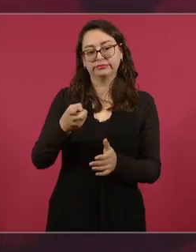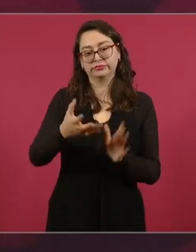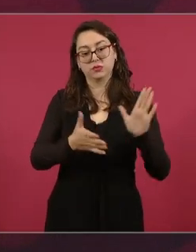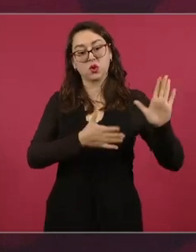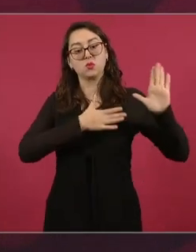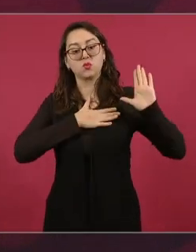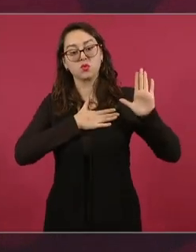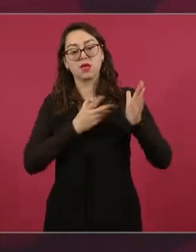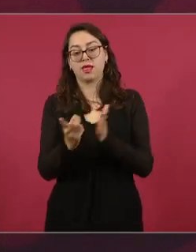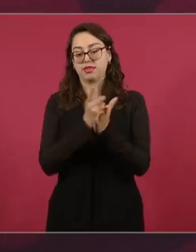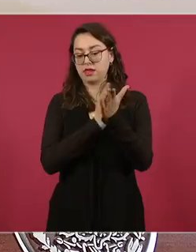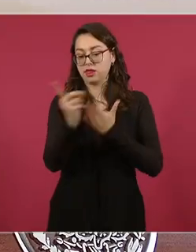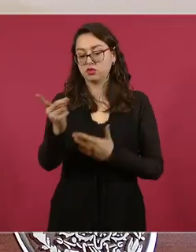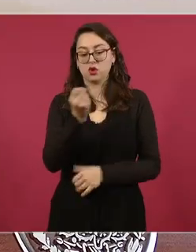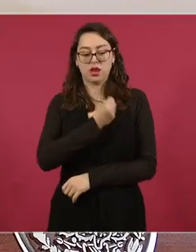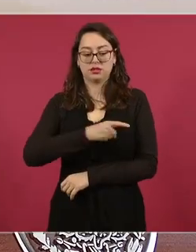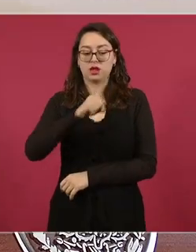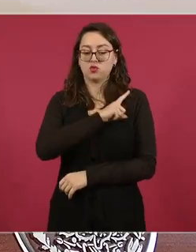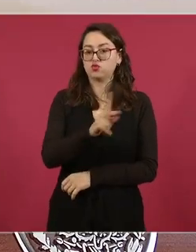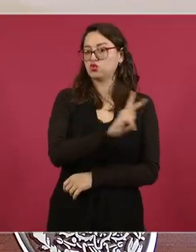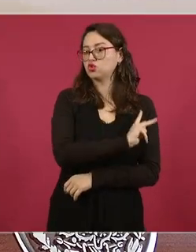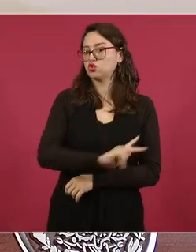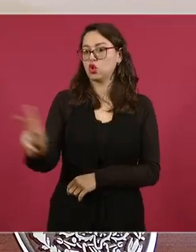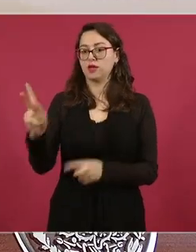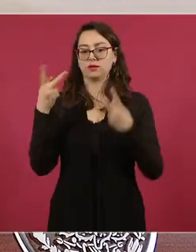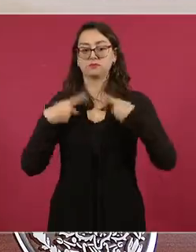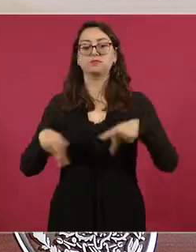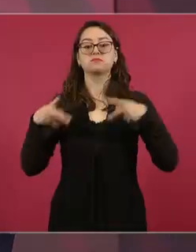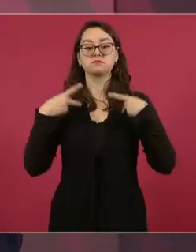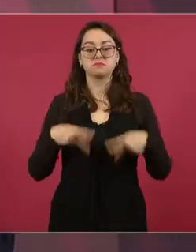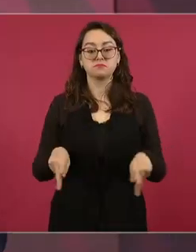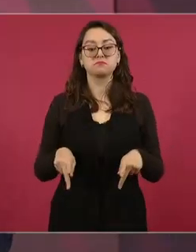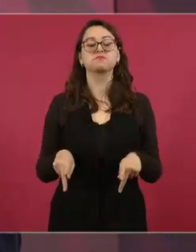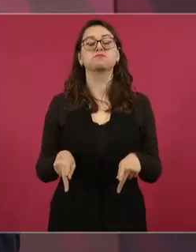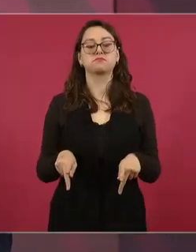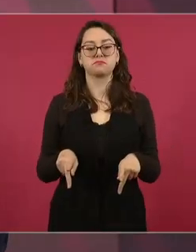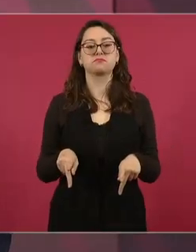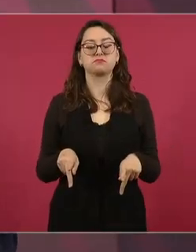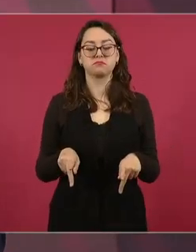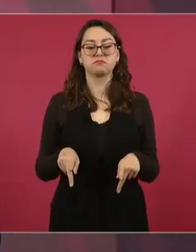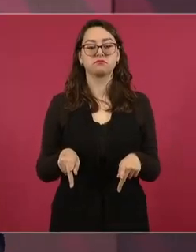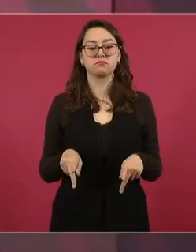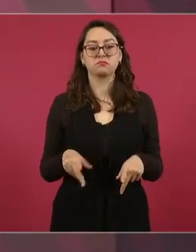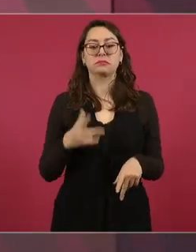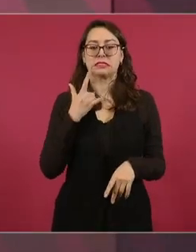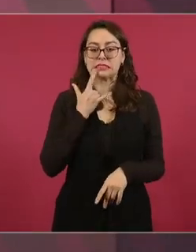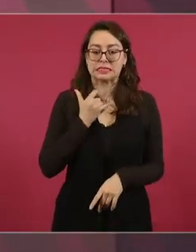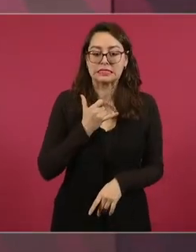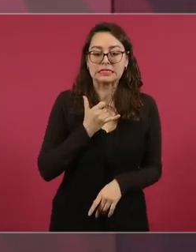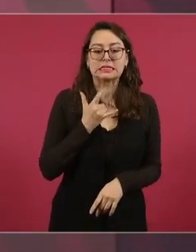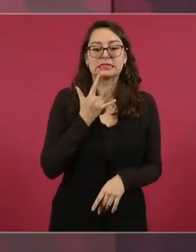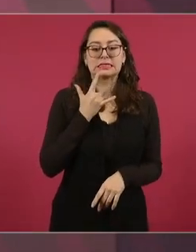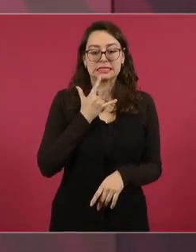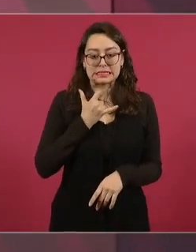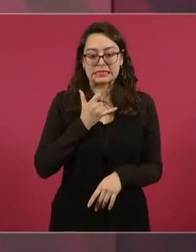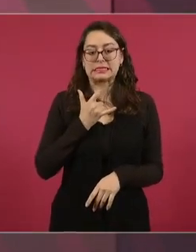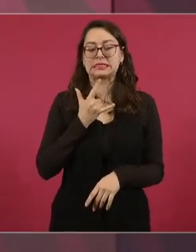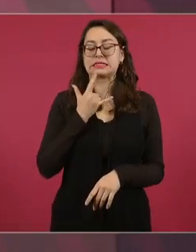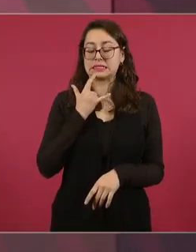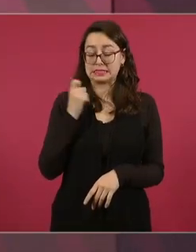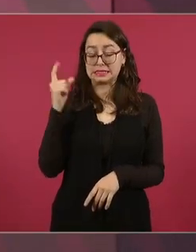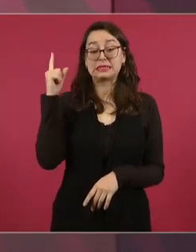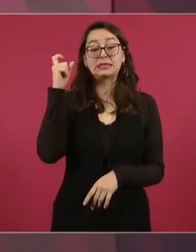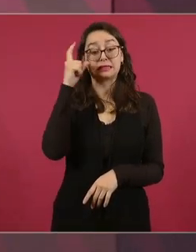garantizar el derecho a la salud y vaya que al